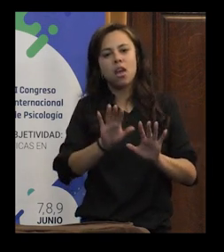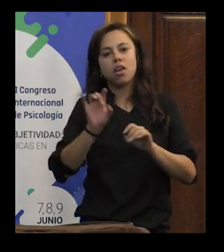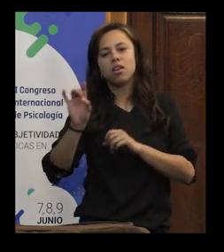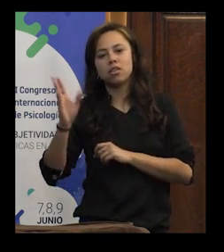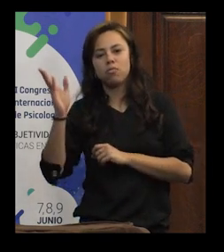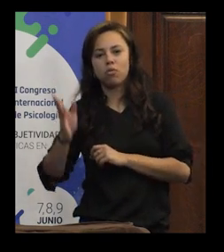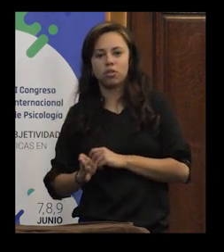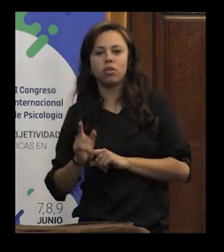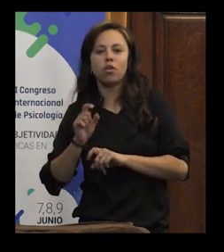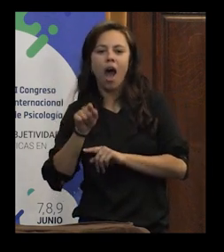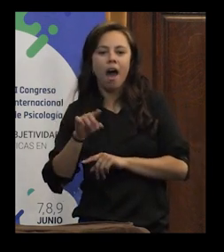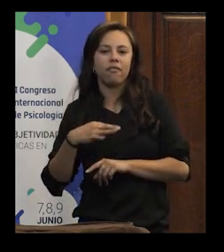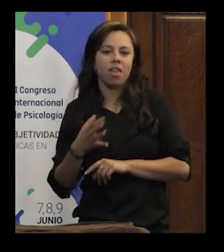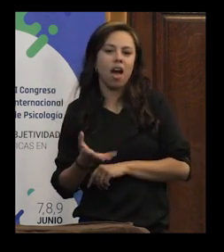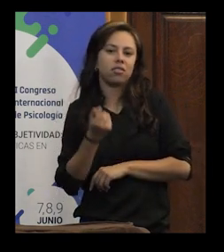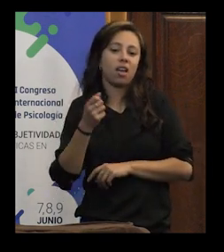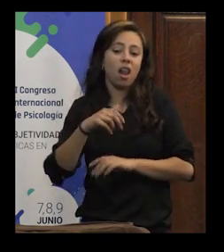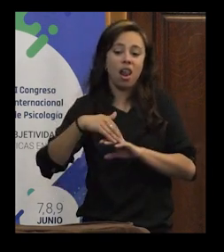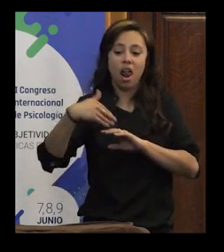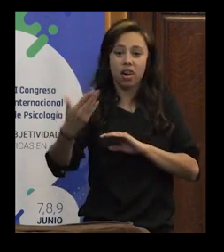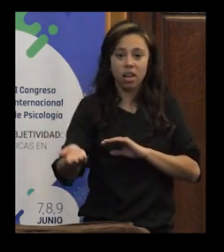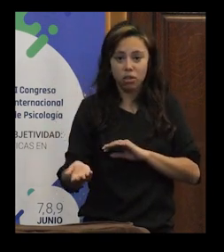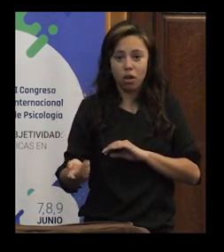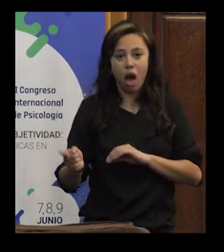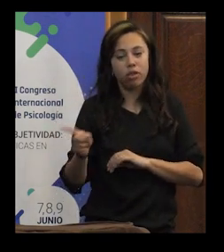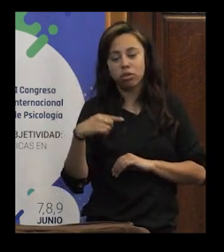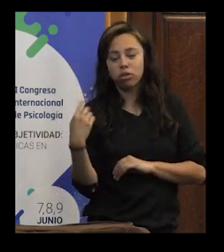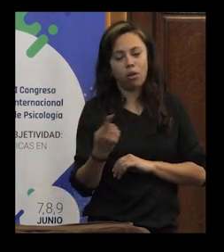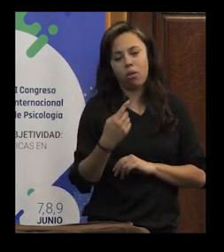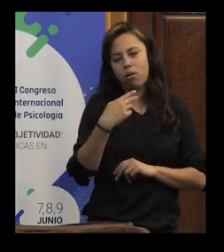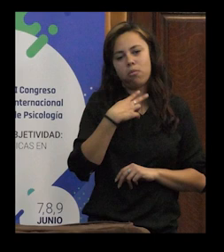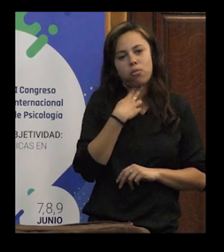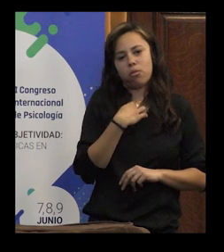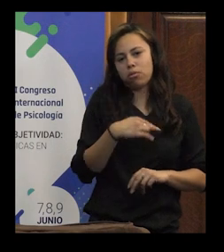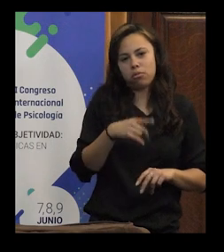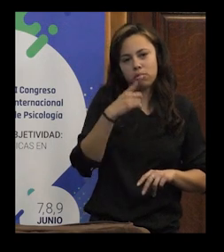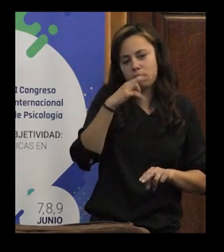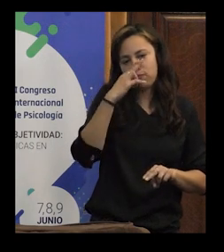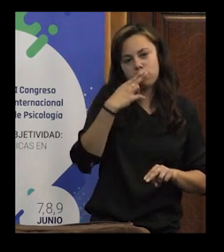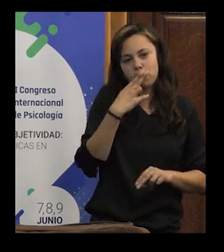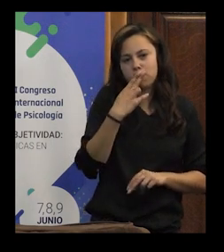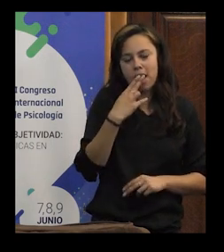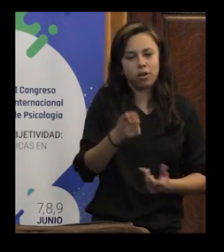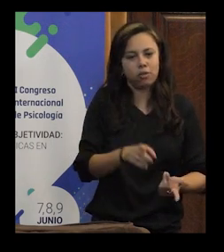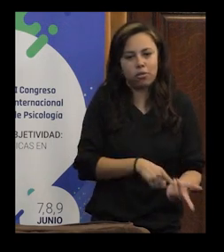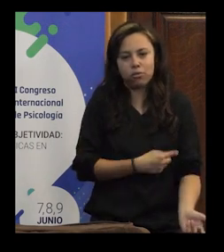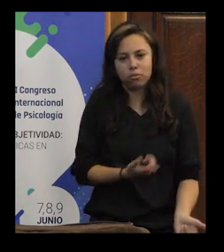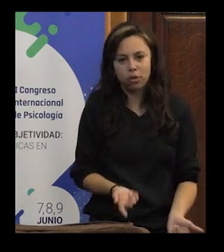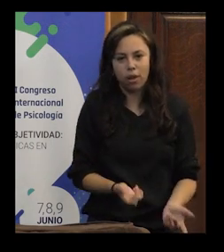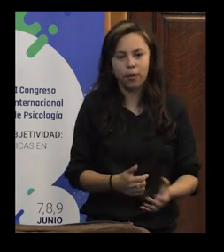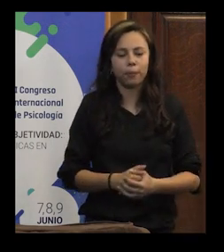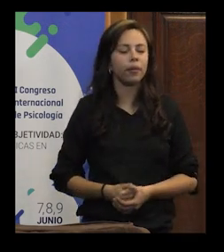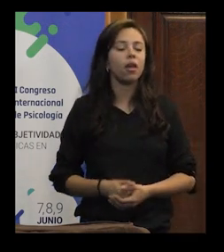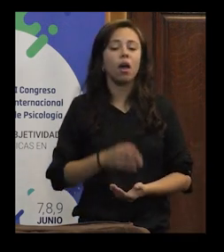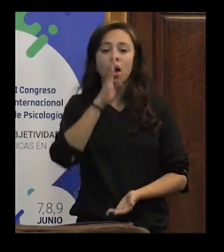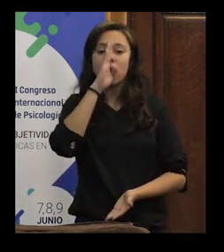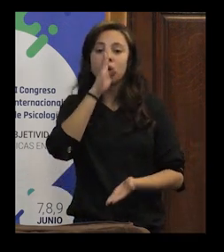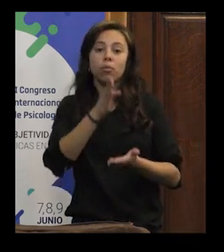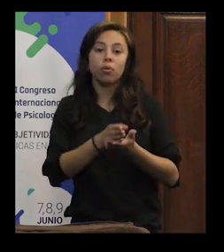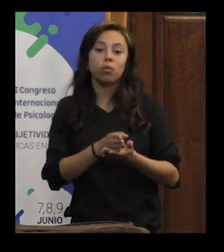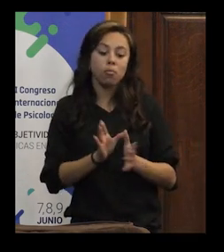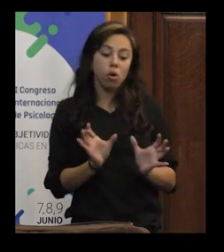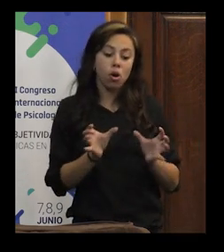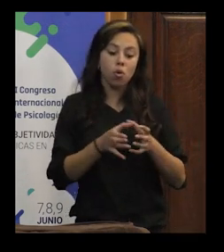sigue siendo crucial. Y por último, desde el punto de vista de quienes están en